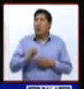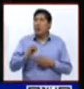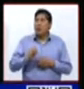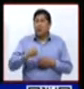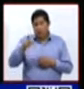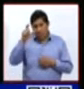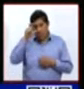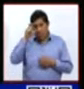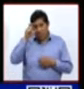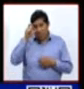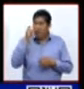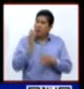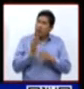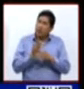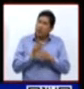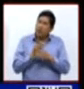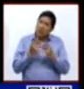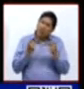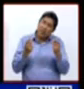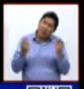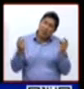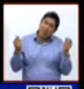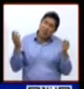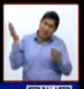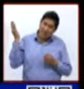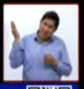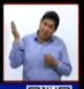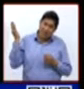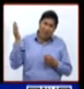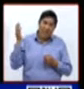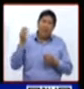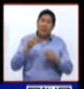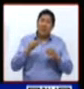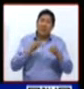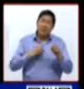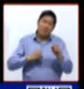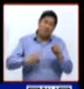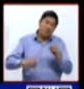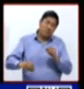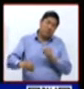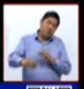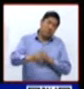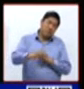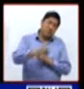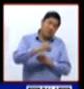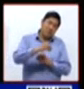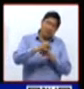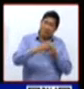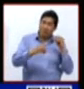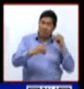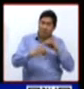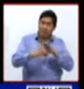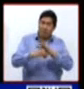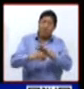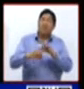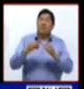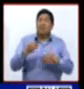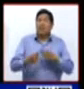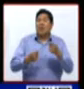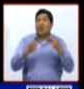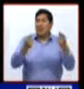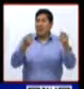Luna. Avanza bastante rápido. Avanza muy rápido porque es el movimiento de la Tierra lo que agiliza el proceso.